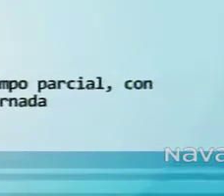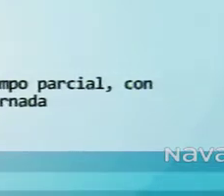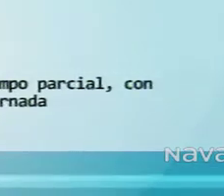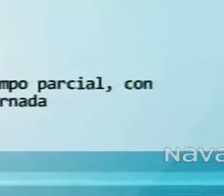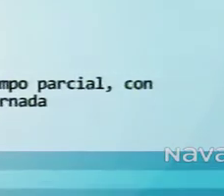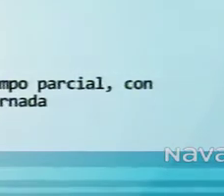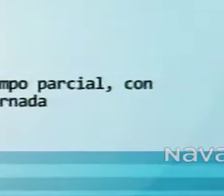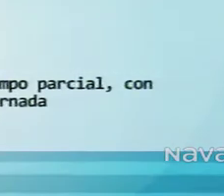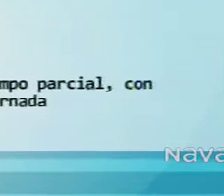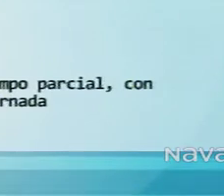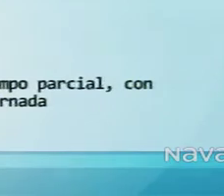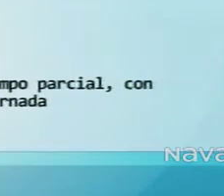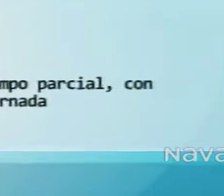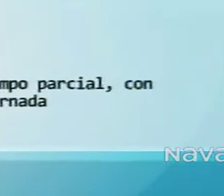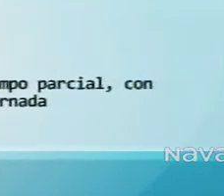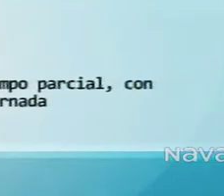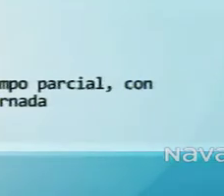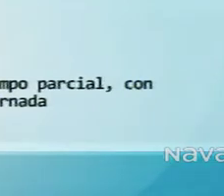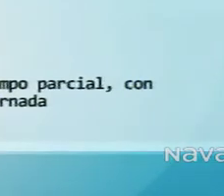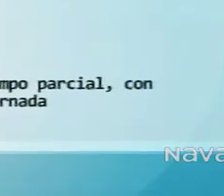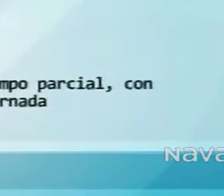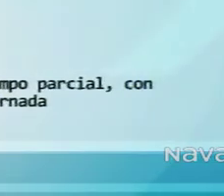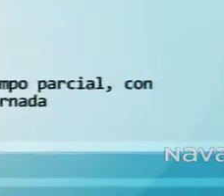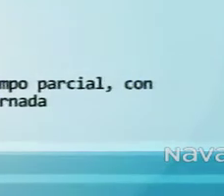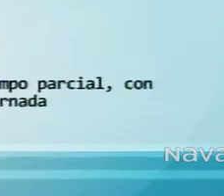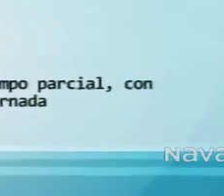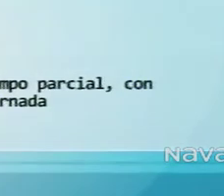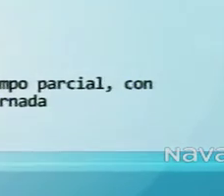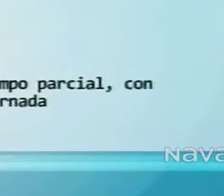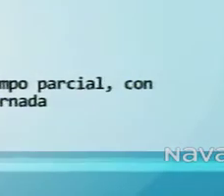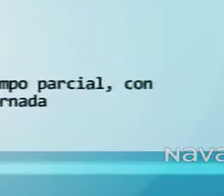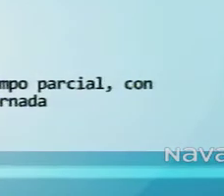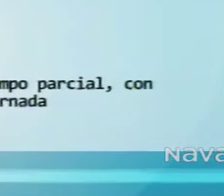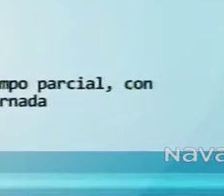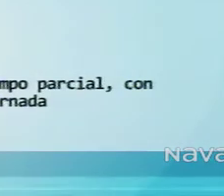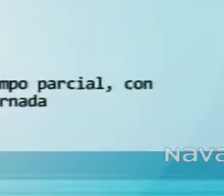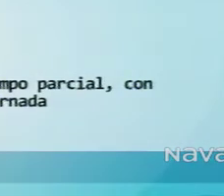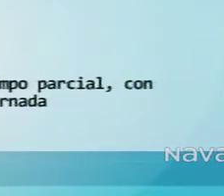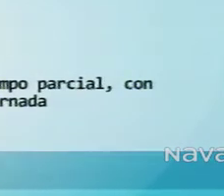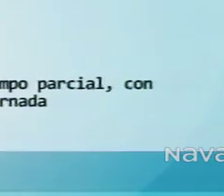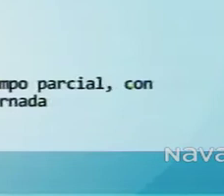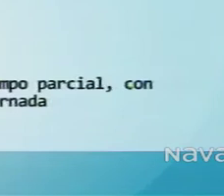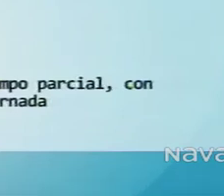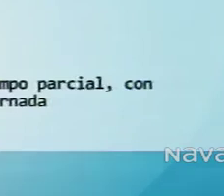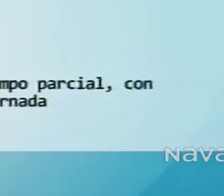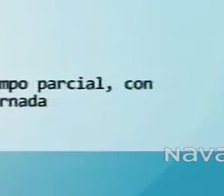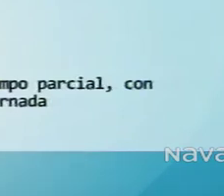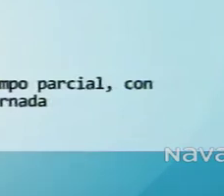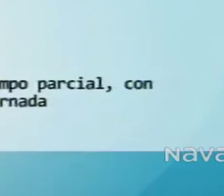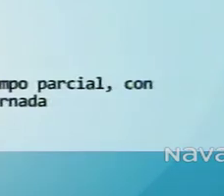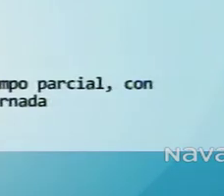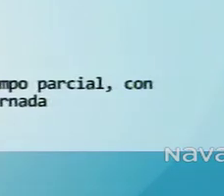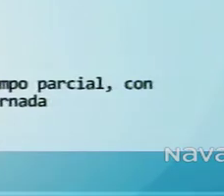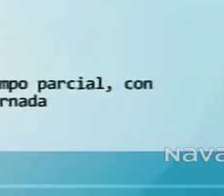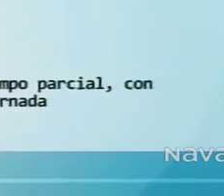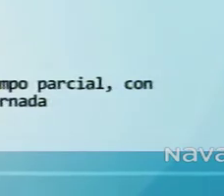en peluquería. La empresa ofrece un contrato indefinido a tiempo parcial, con posibilidad de ampliar la jornada. Si quieres entregar tu